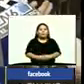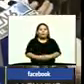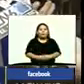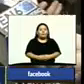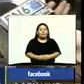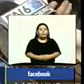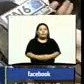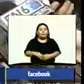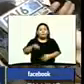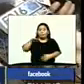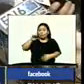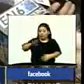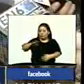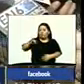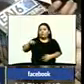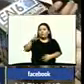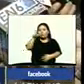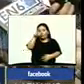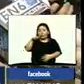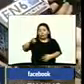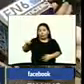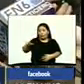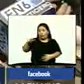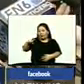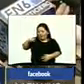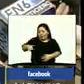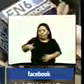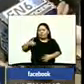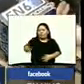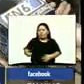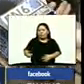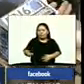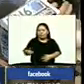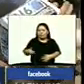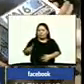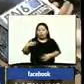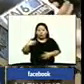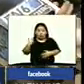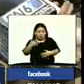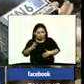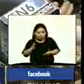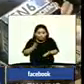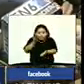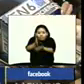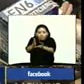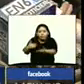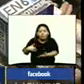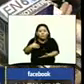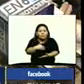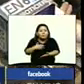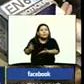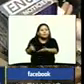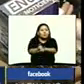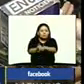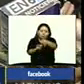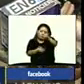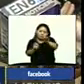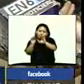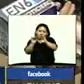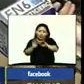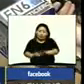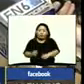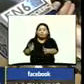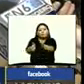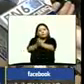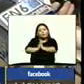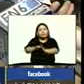Desde el 5 de julio de este año se ha presentado al seno del Ministerio de Hacienda un requerimiento de 5.4